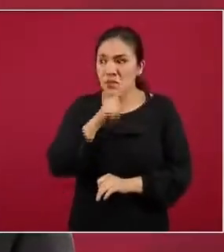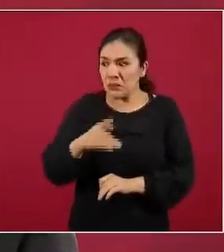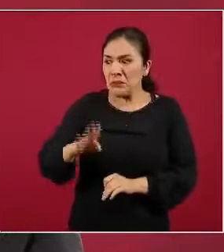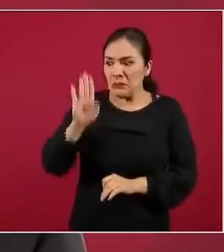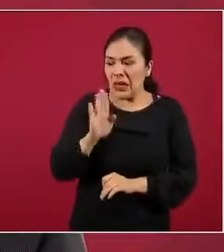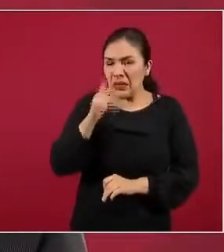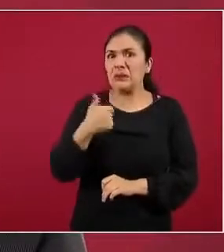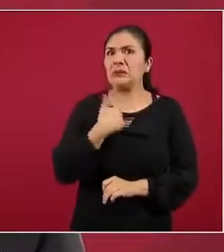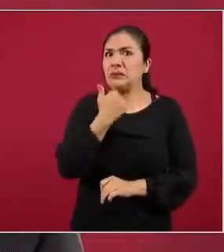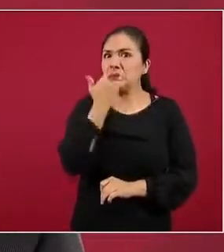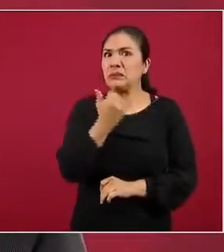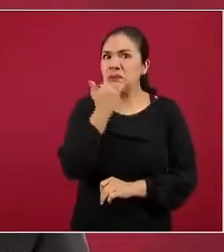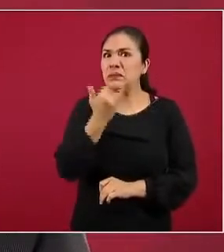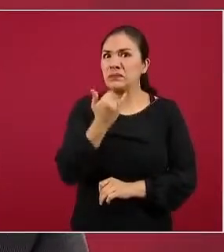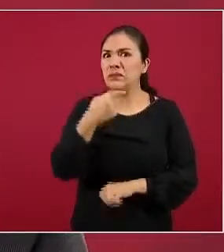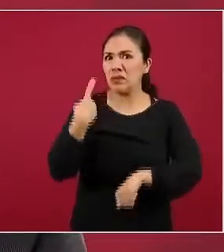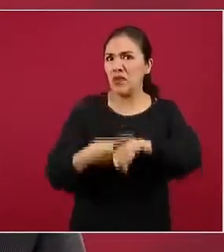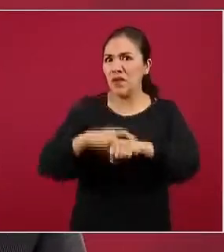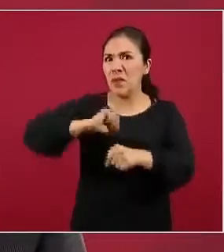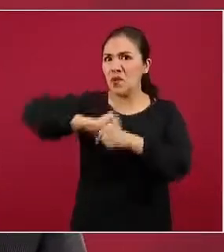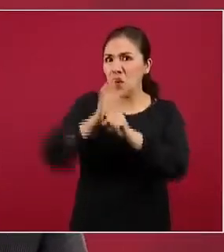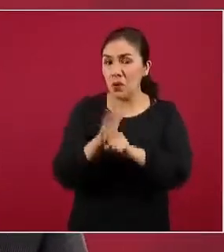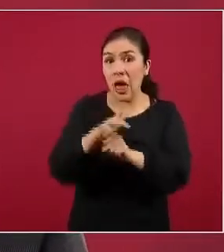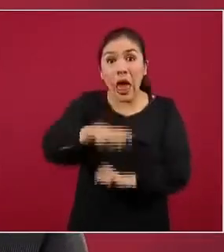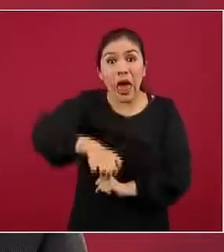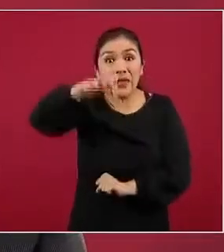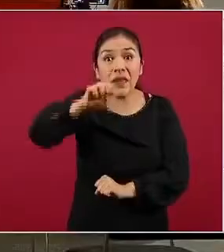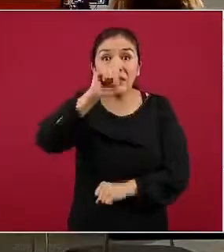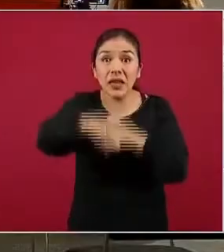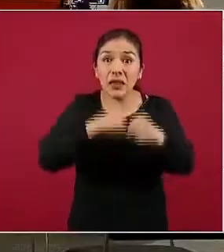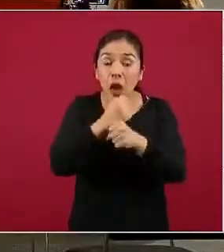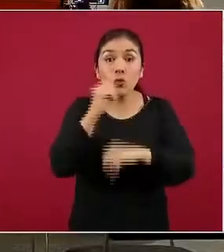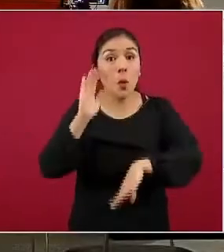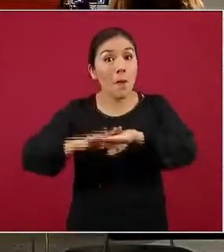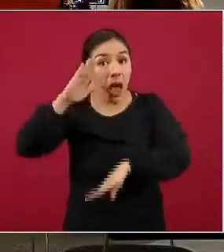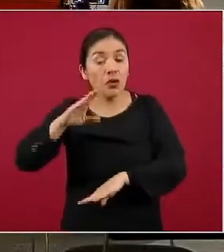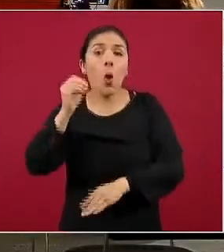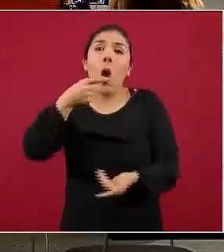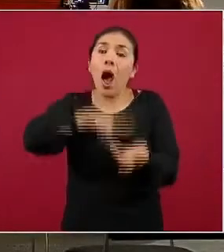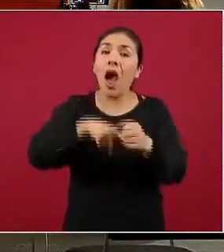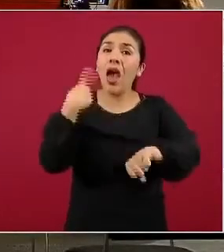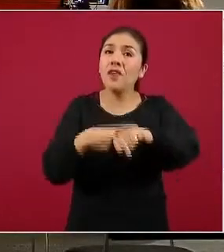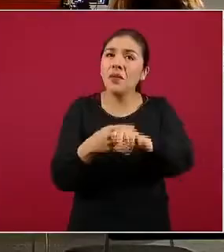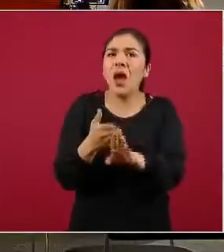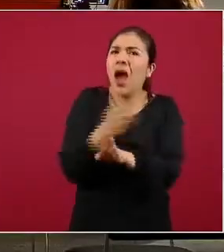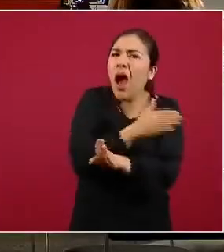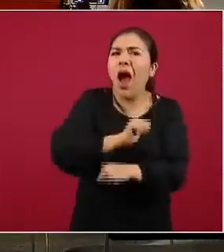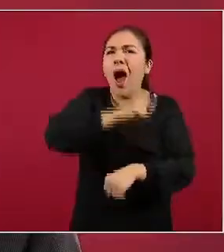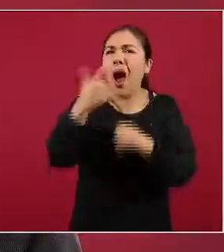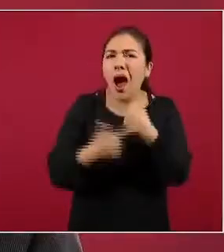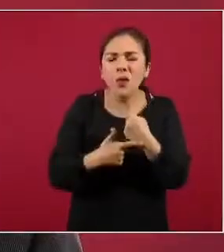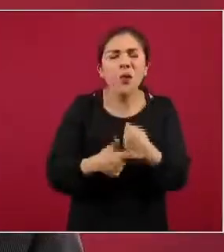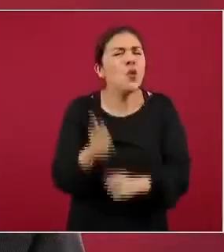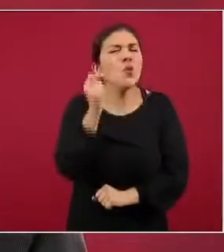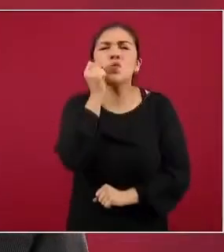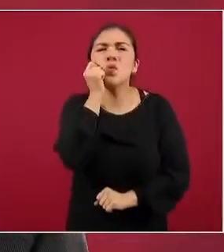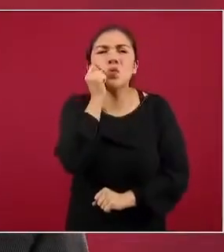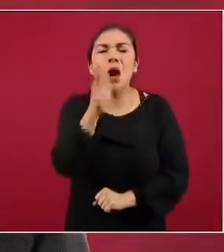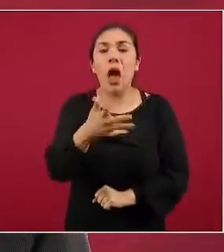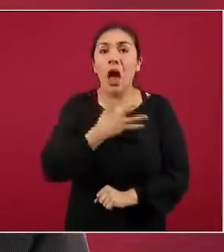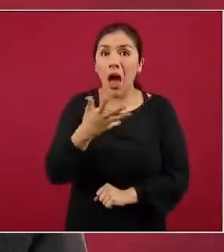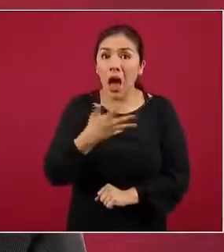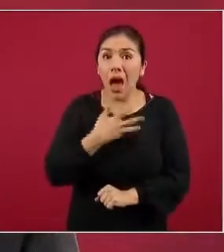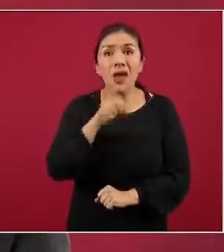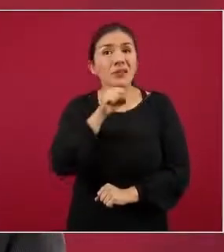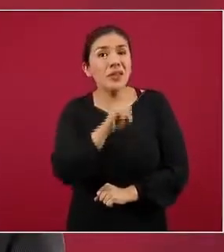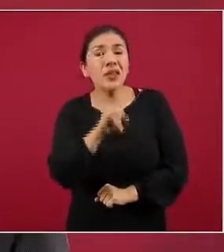COVID y se trata de una persona que tiene 60 o más años de edad o bien tiene enfermedades crónicas, independientemente de que tenga